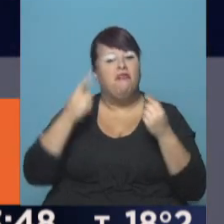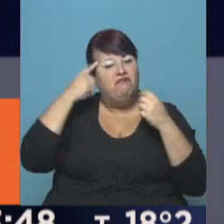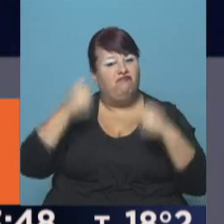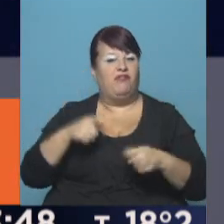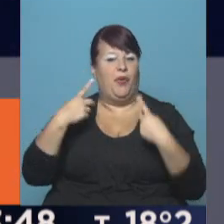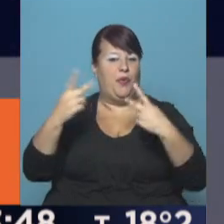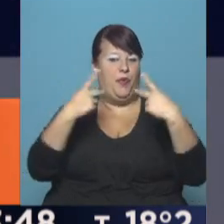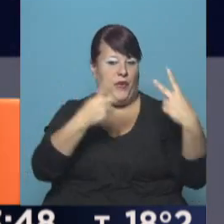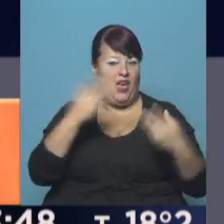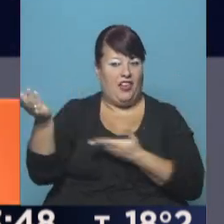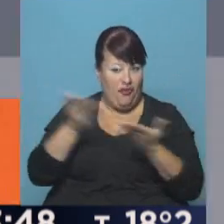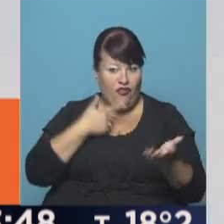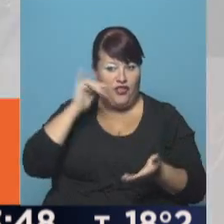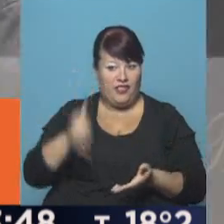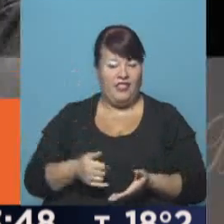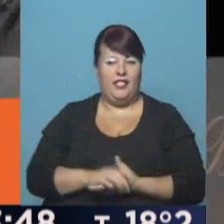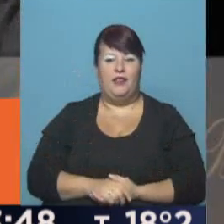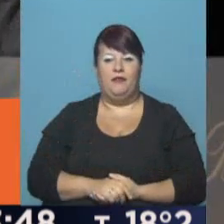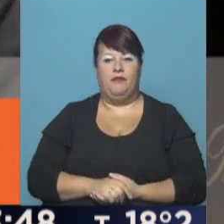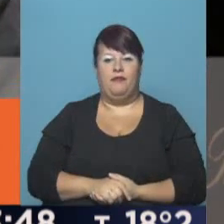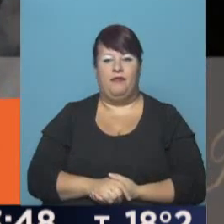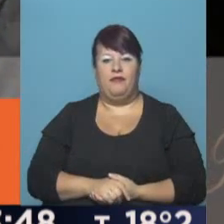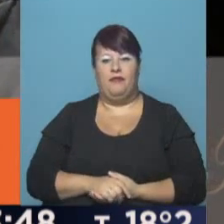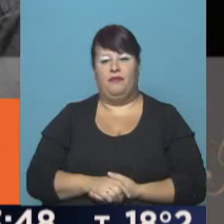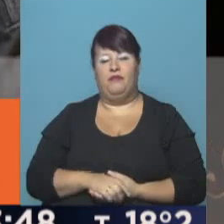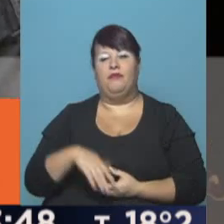hacer esta gira y lo invité y dijo que sí.